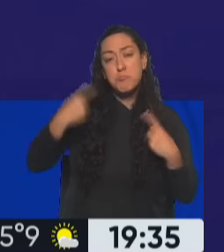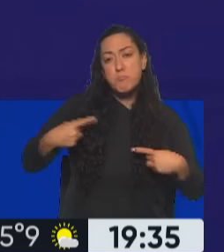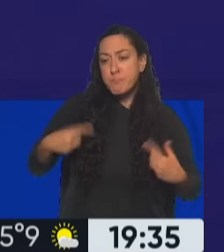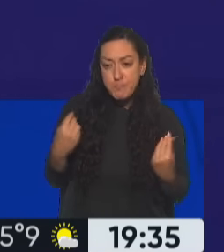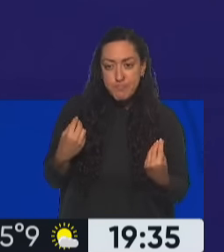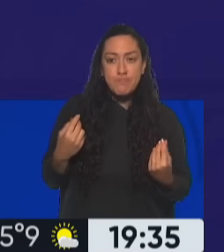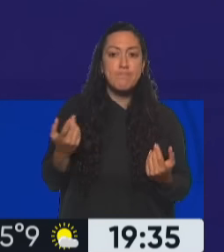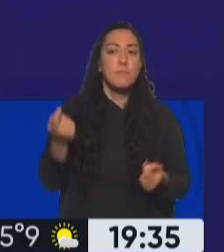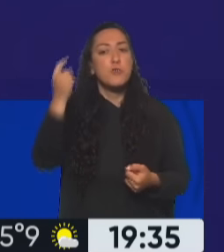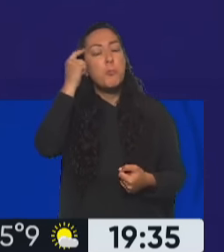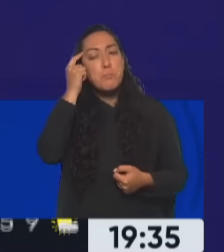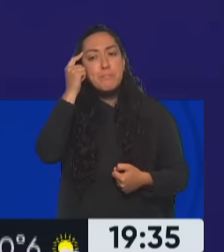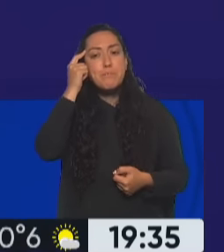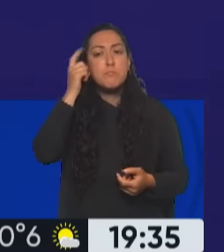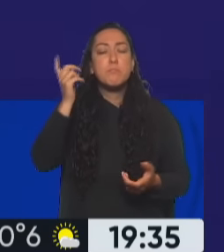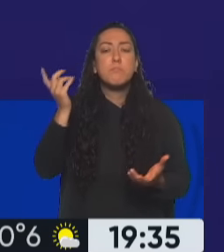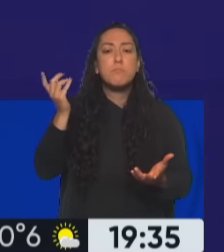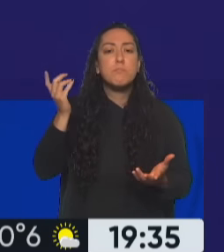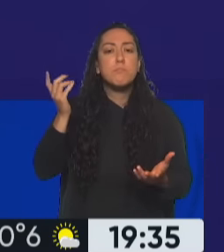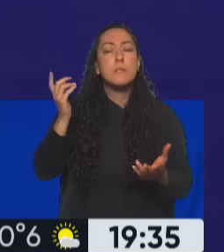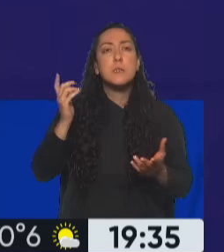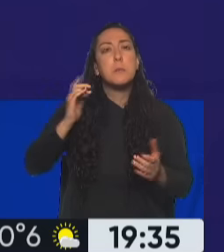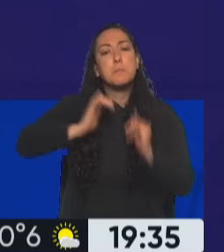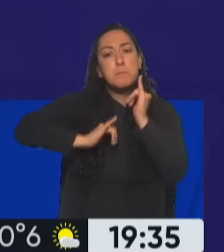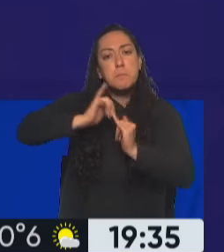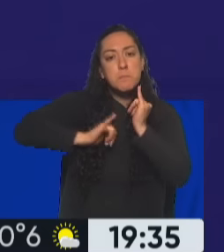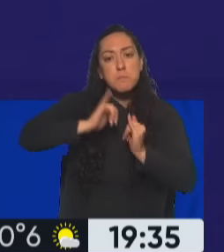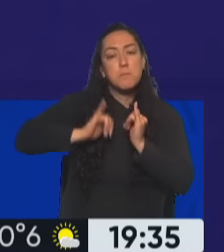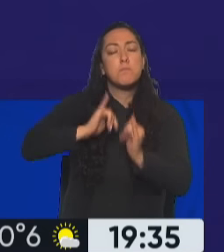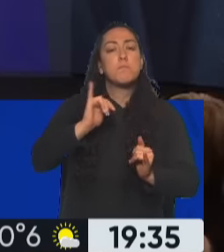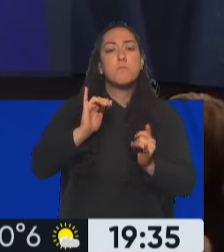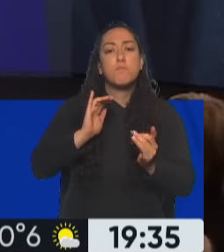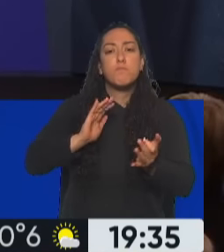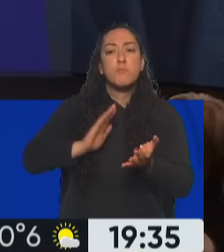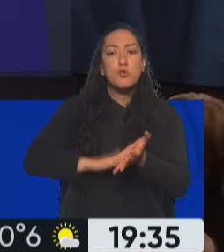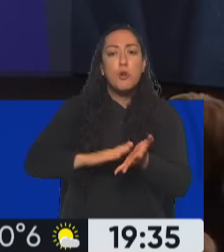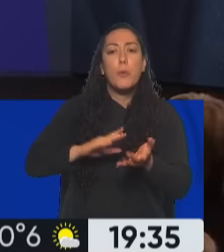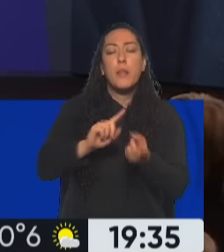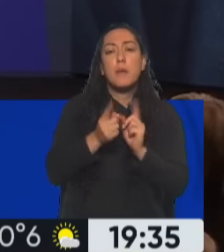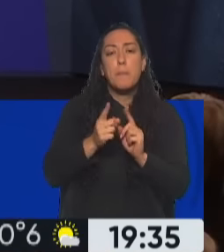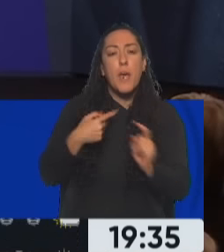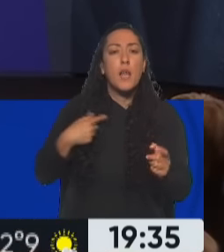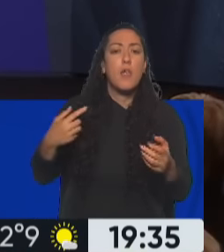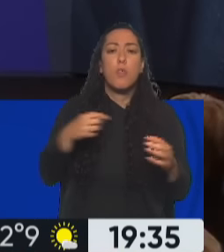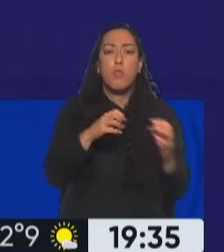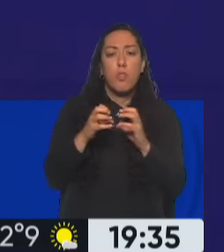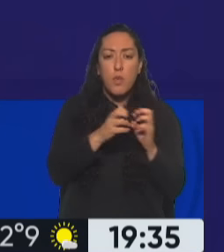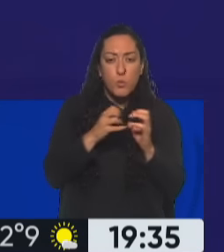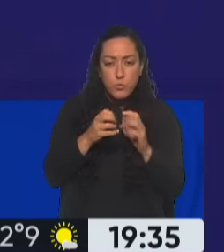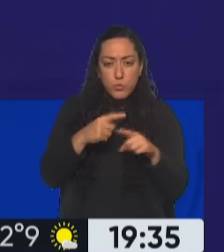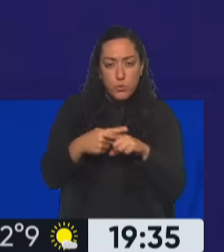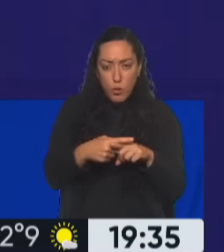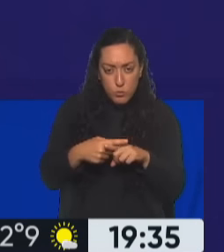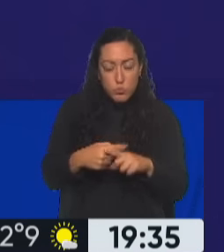la he planteado en términos de discusión cambiaria. Me parece